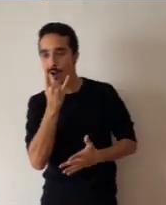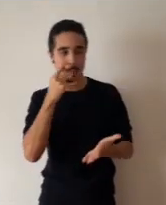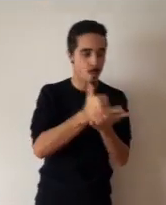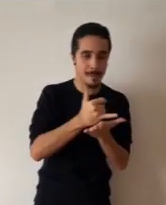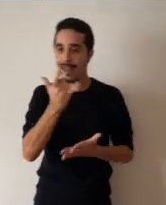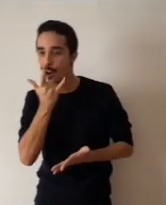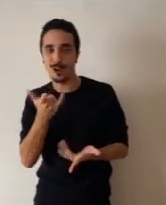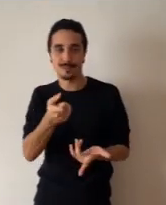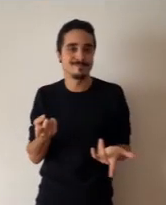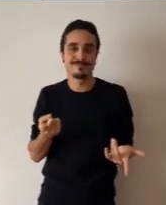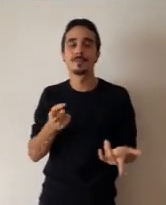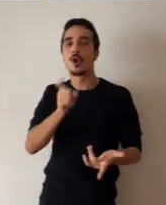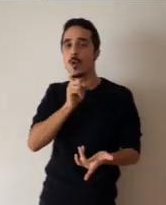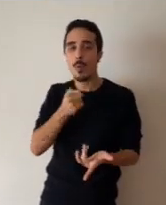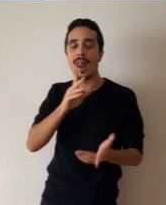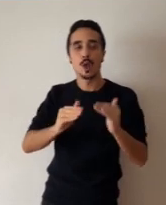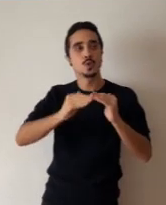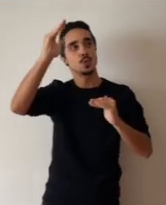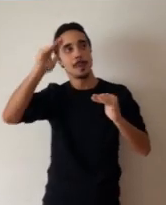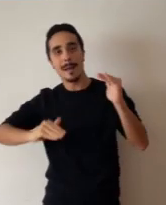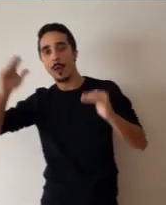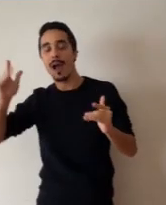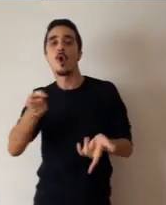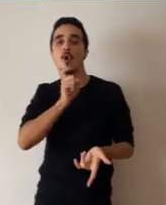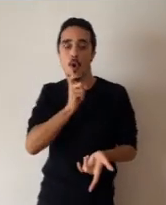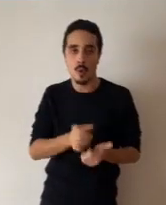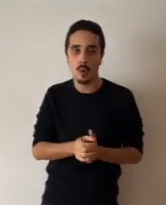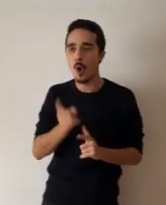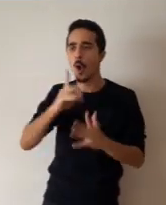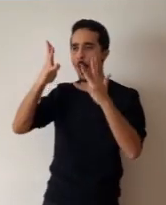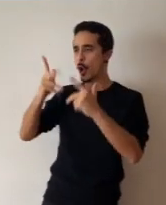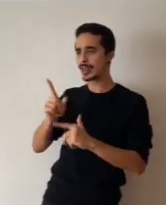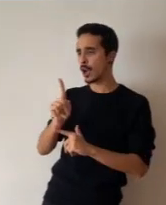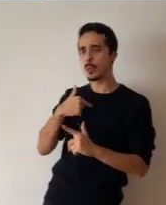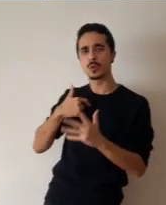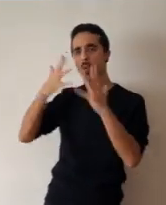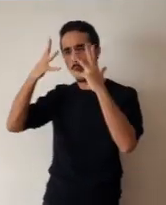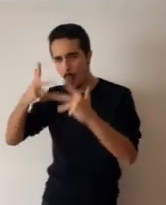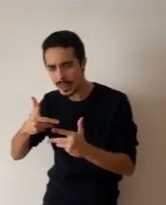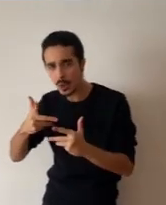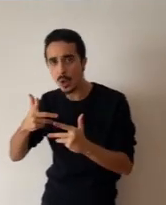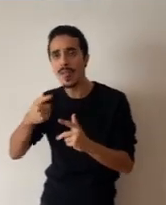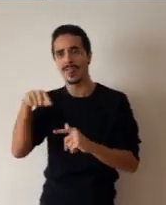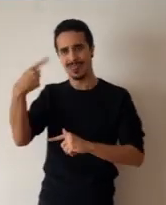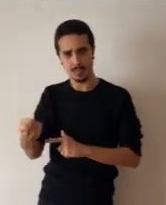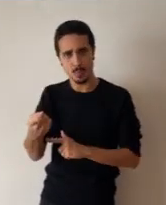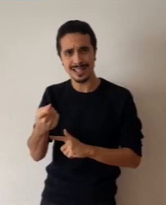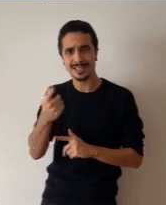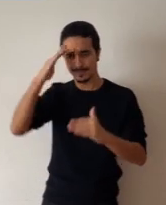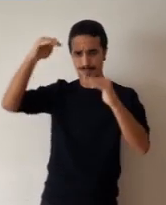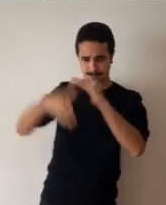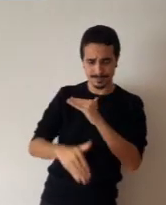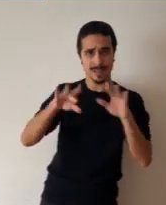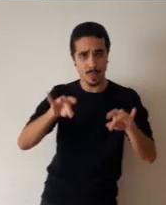que contar las unidades grasa-proteína porque le van a subir las glucemias, y cuando no tiene que contarlas porque si las cuenta